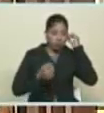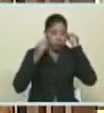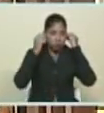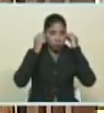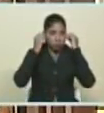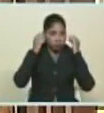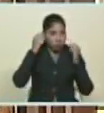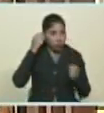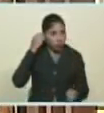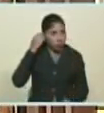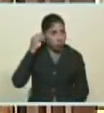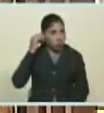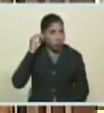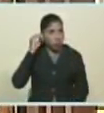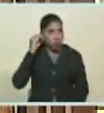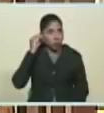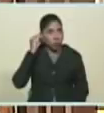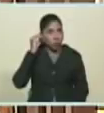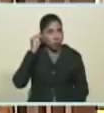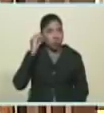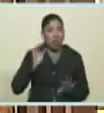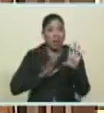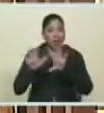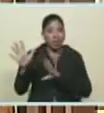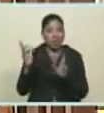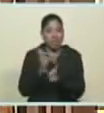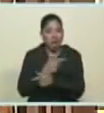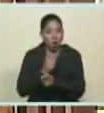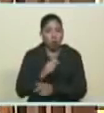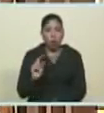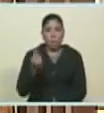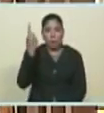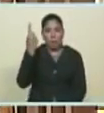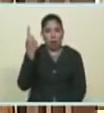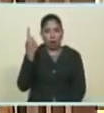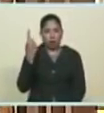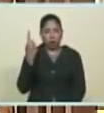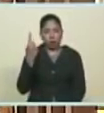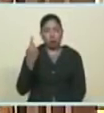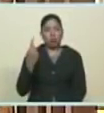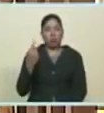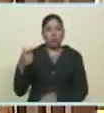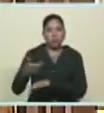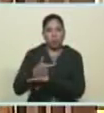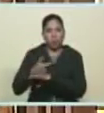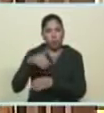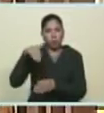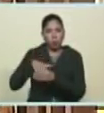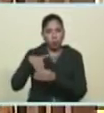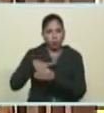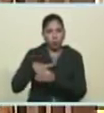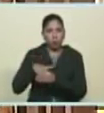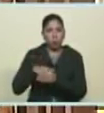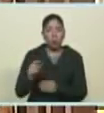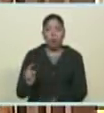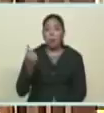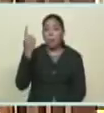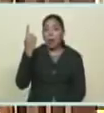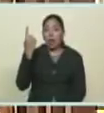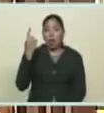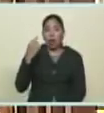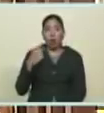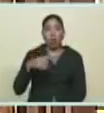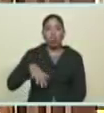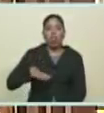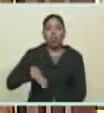15 de agosto, ¿verdad? Elecciones del primer referéndum con carácter revocatorio de la historia de la humanidad.